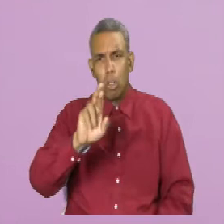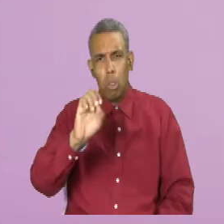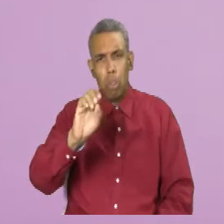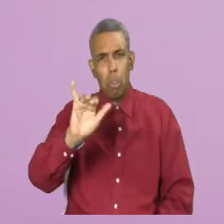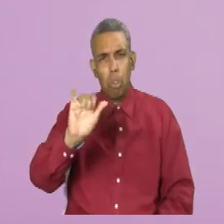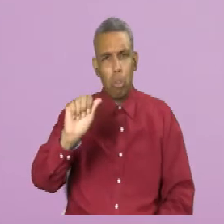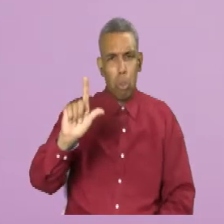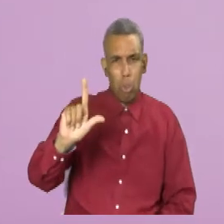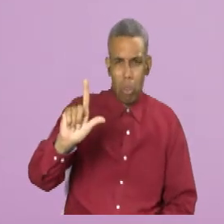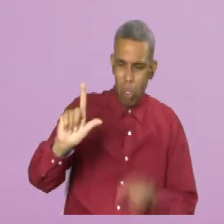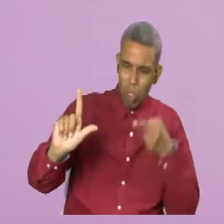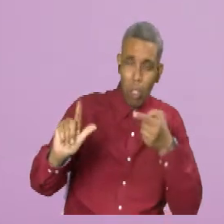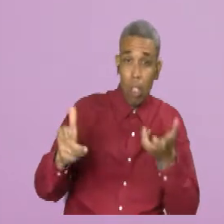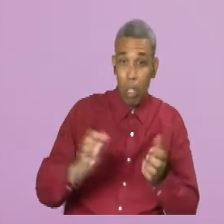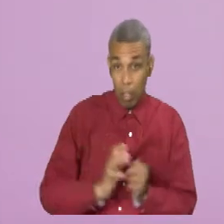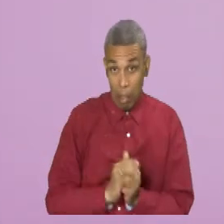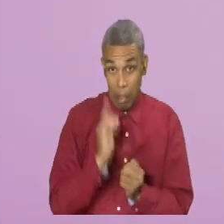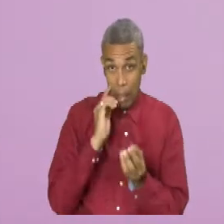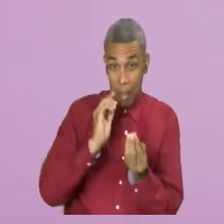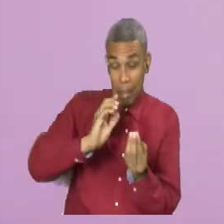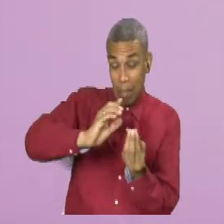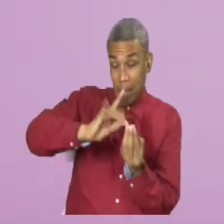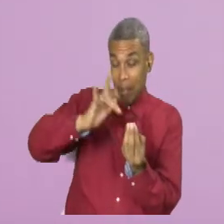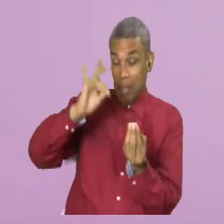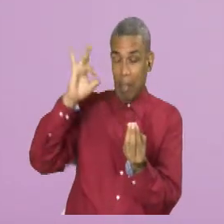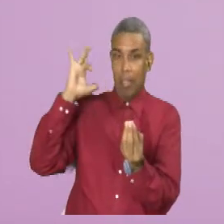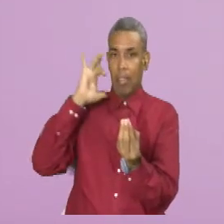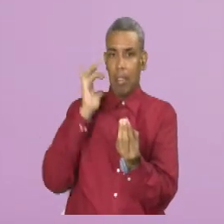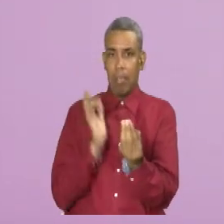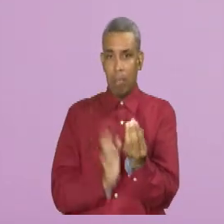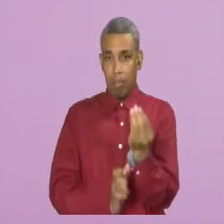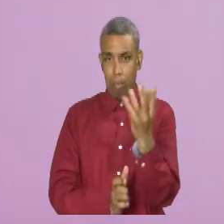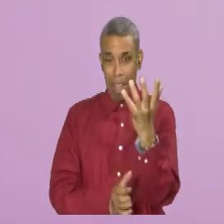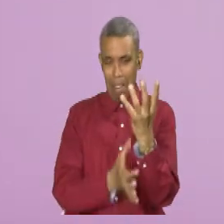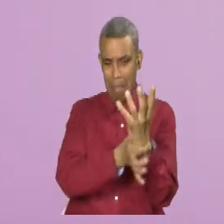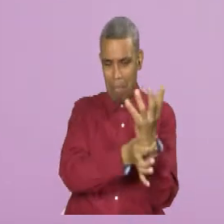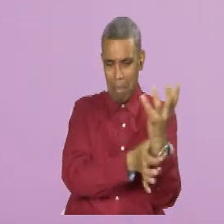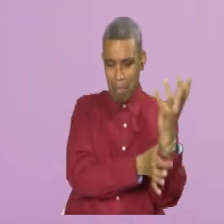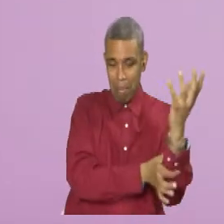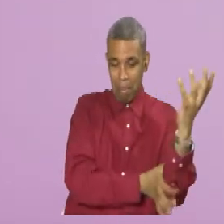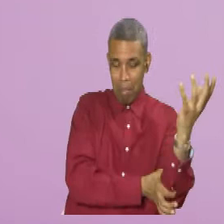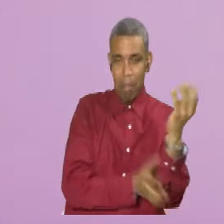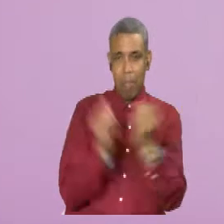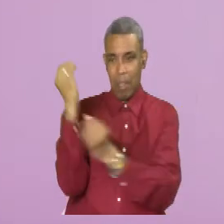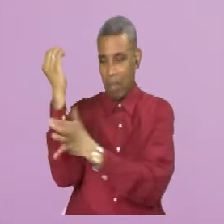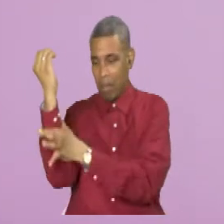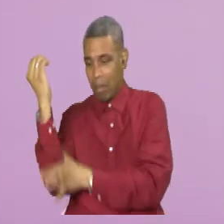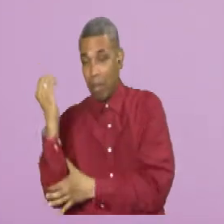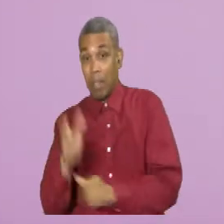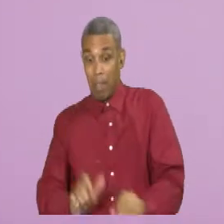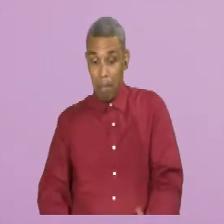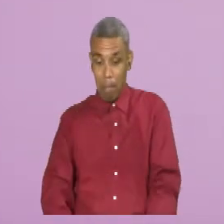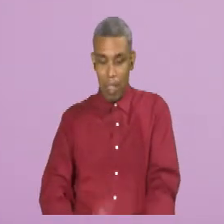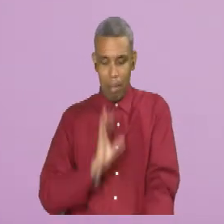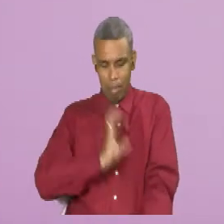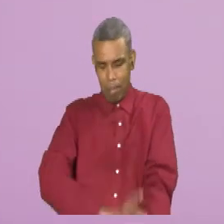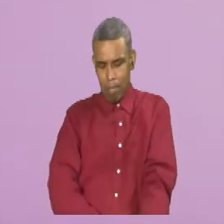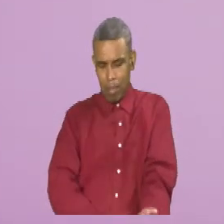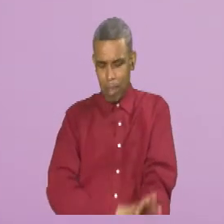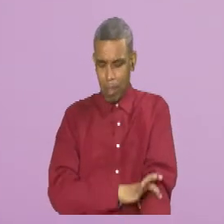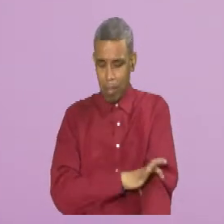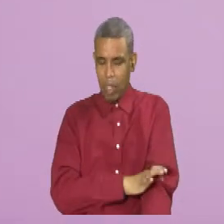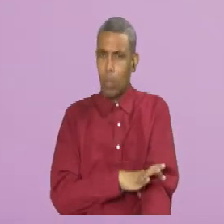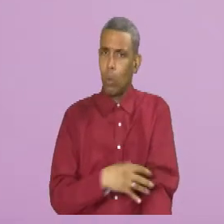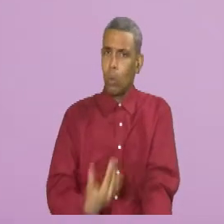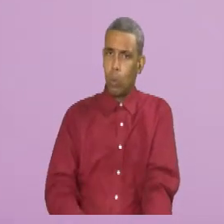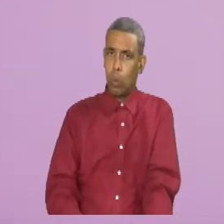a base de diamantes que lo ponemos desde la palma de las manos hasta el codo y de los pies a la rodilla. Nos permite penetrar profundamente